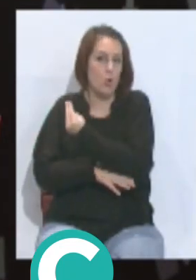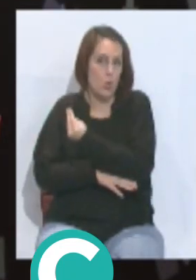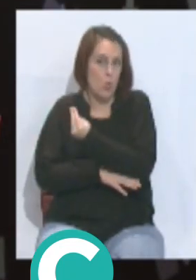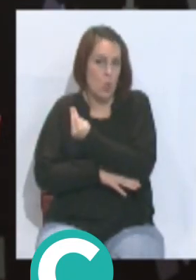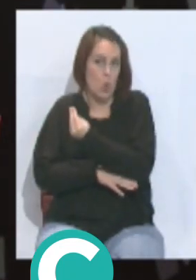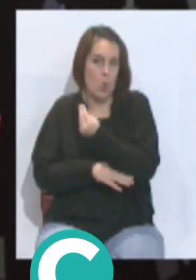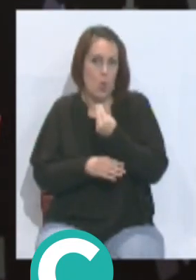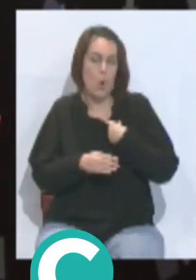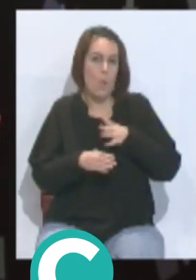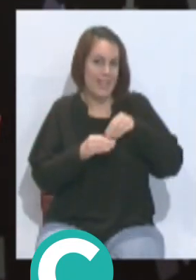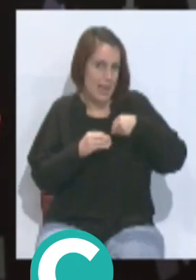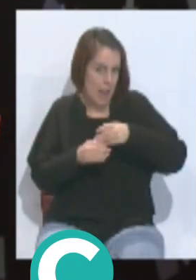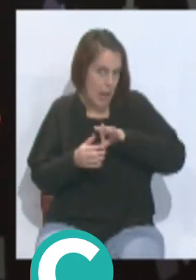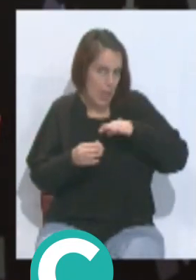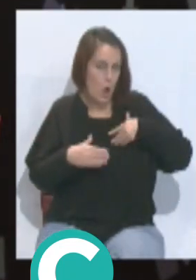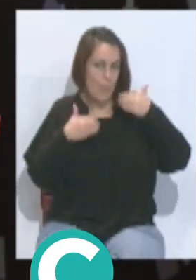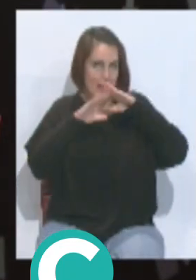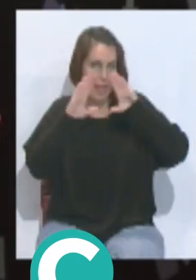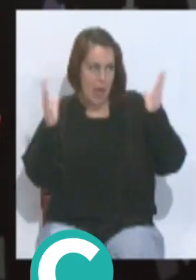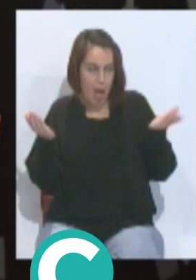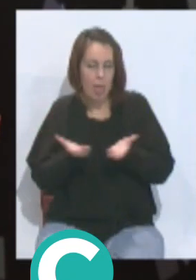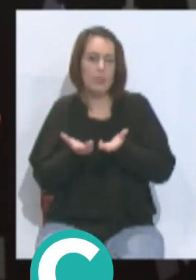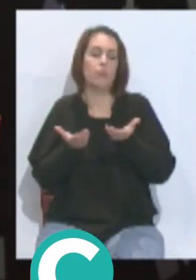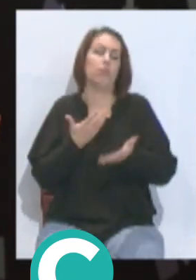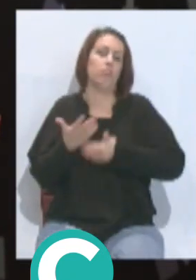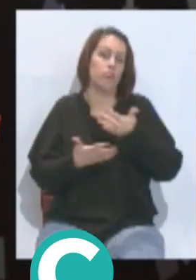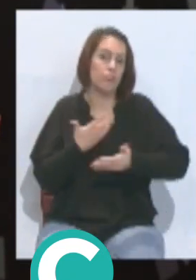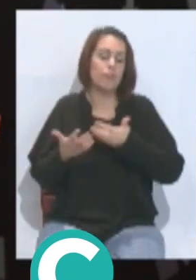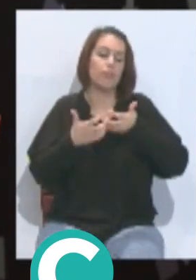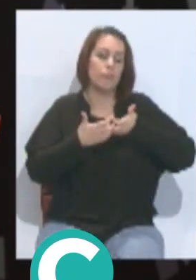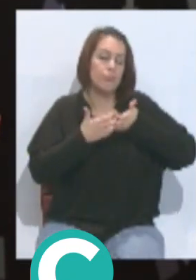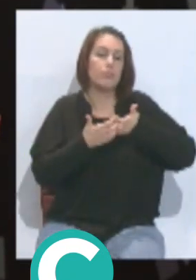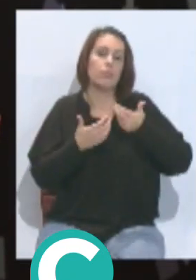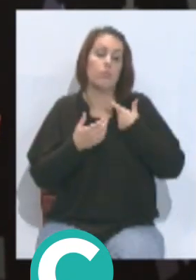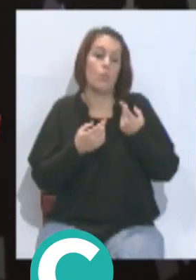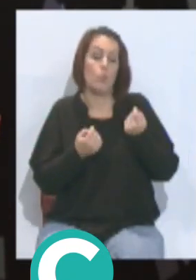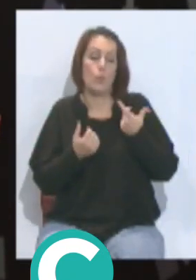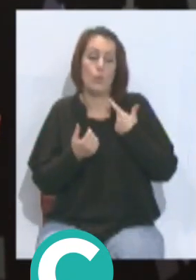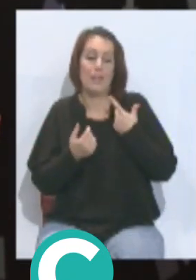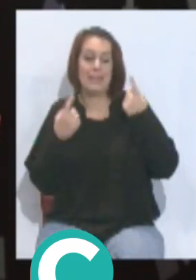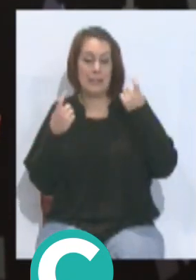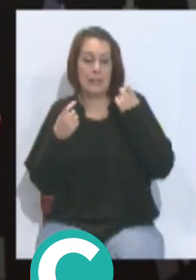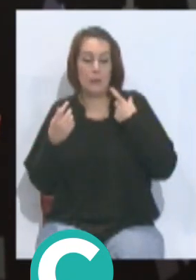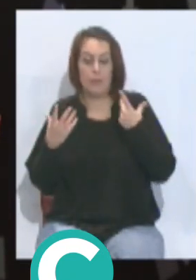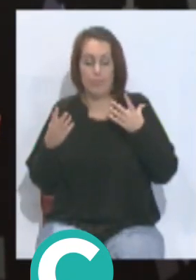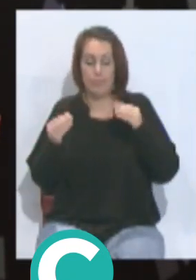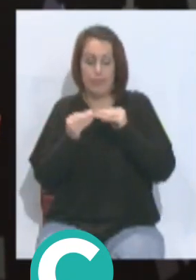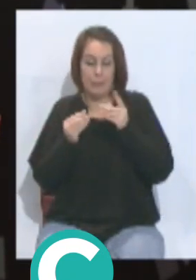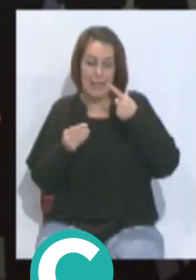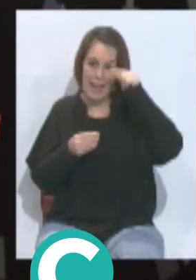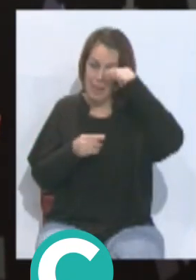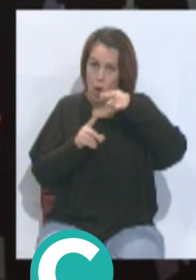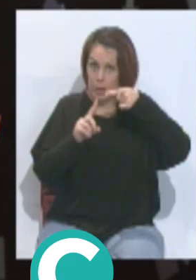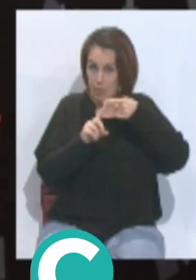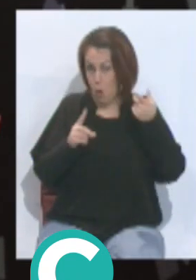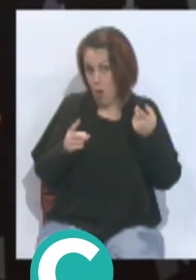para la declaración de la humanidad. O sea que bueno, va en sintonía un poco con lo que se persigue desde la cátedra, ¿no?